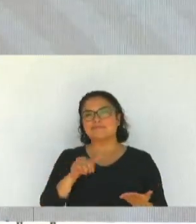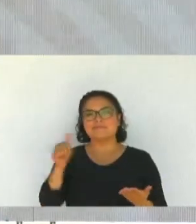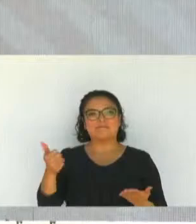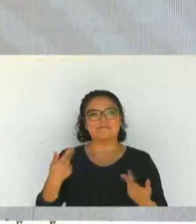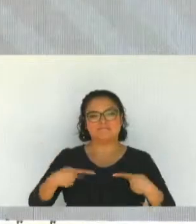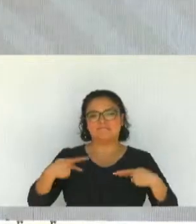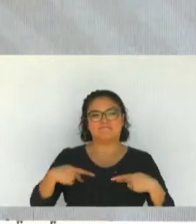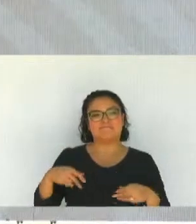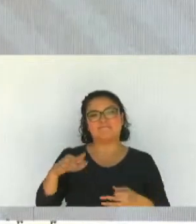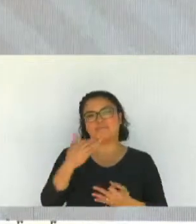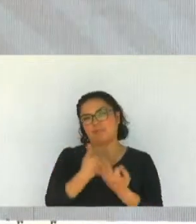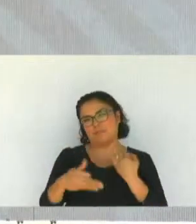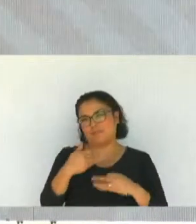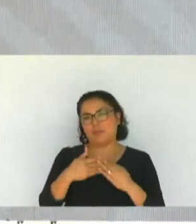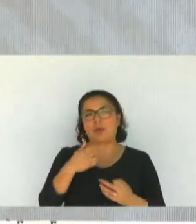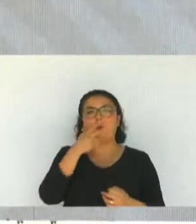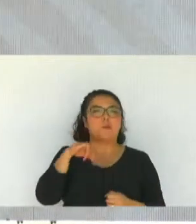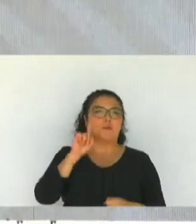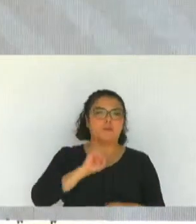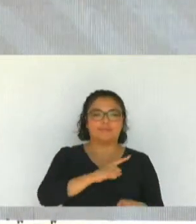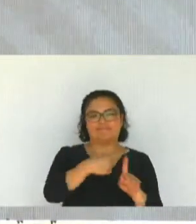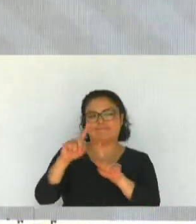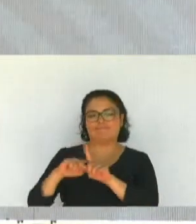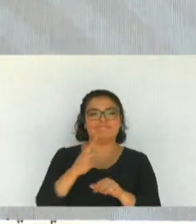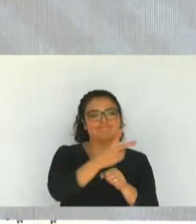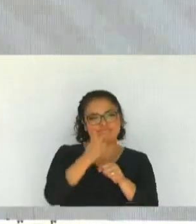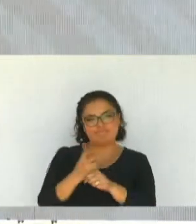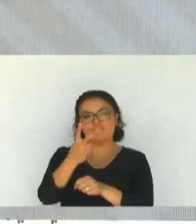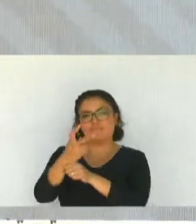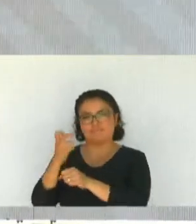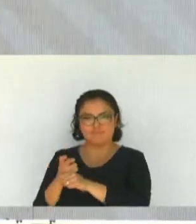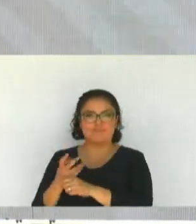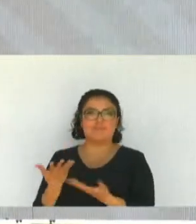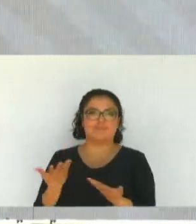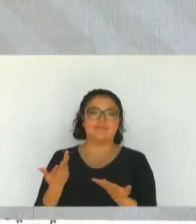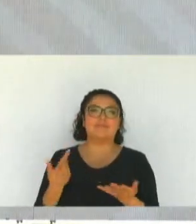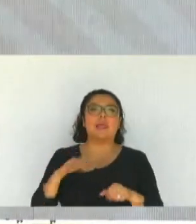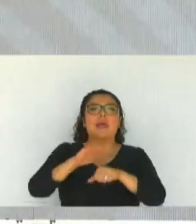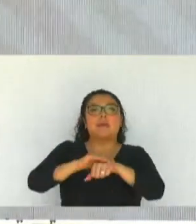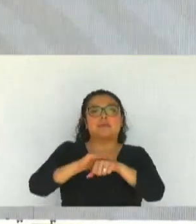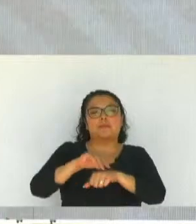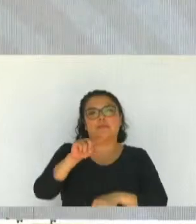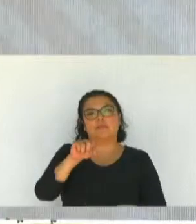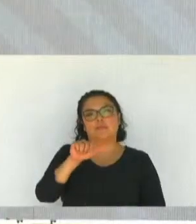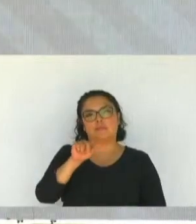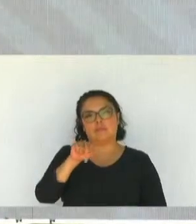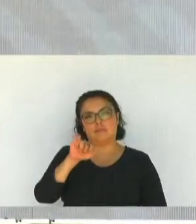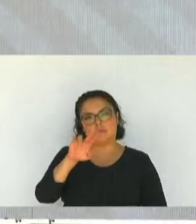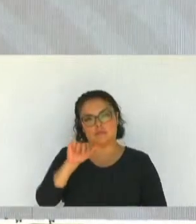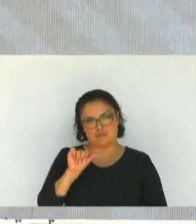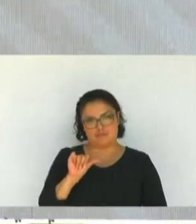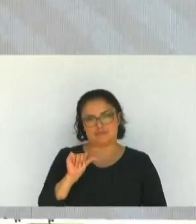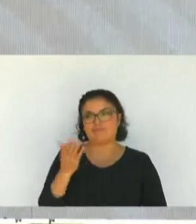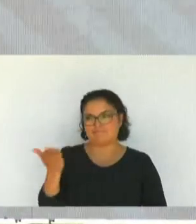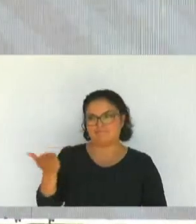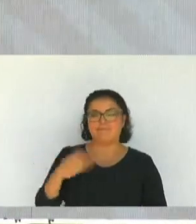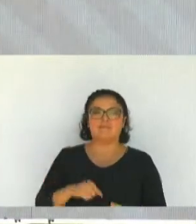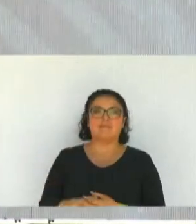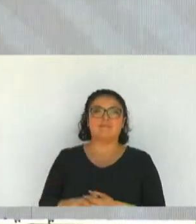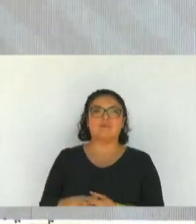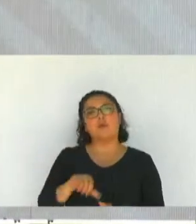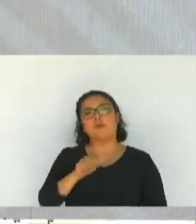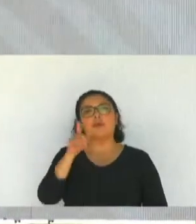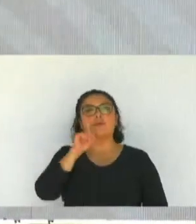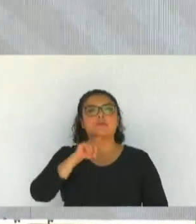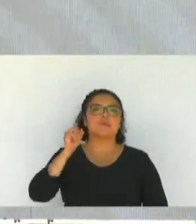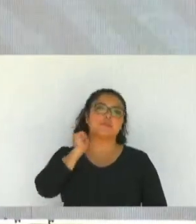invitados, la secretaria de Economía, nuestra queridísima amiga Tatiana Cloutier, la senadora